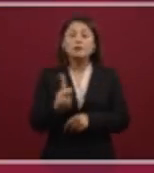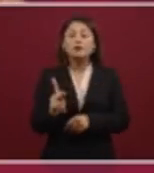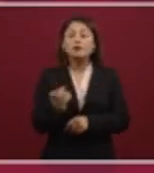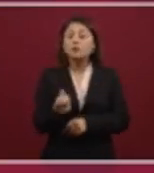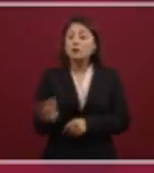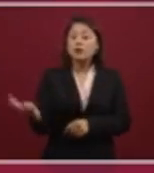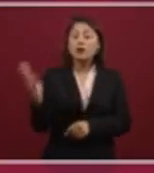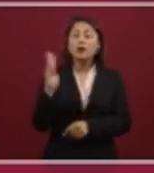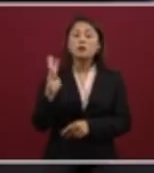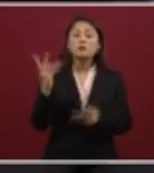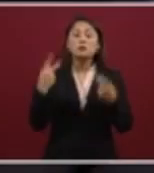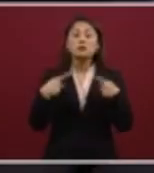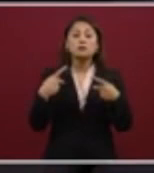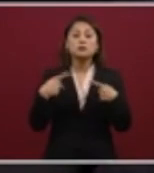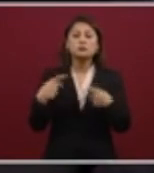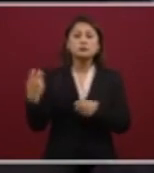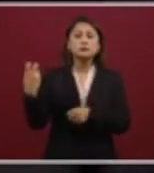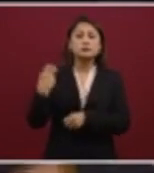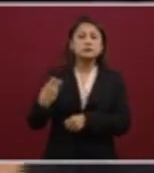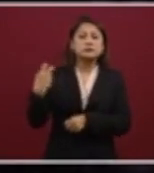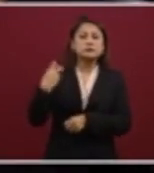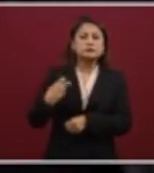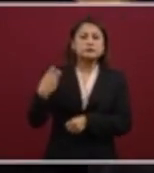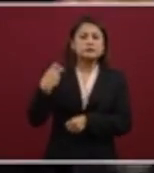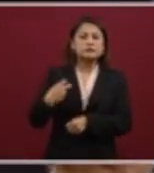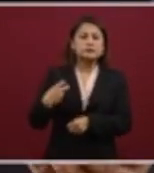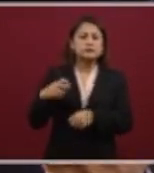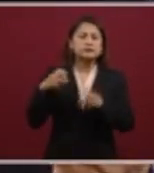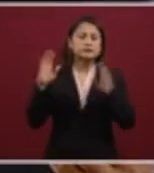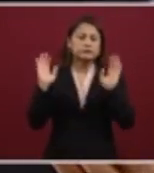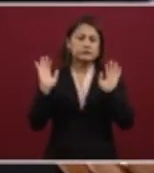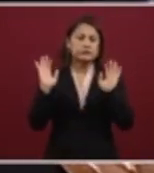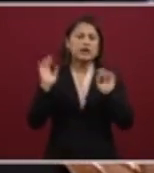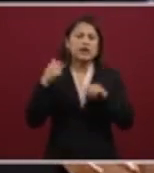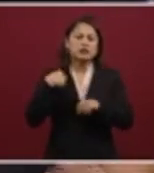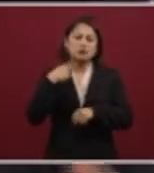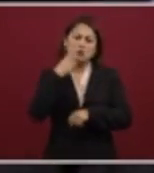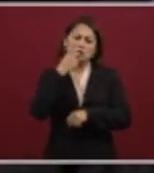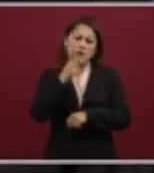no fuese aplicable, se dice a mano alzada.